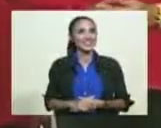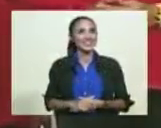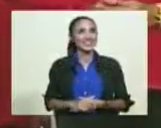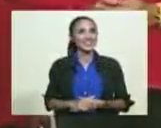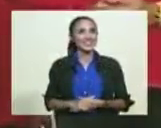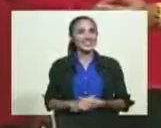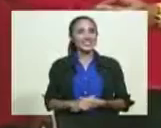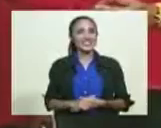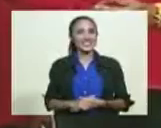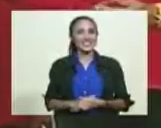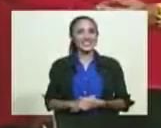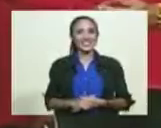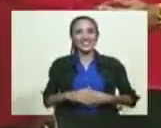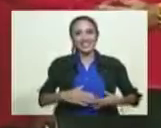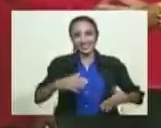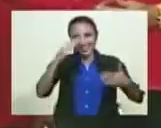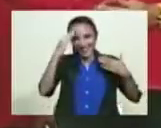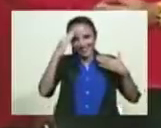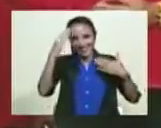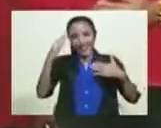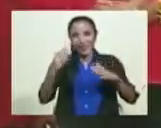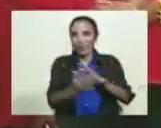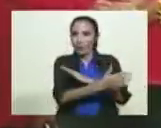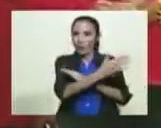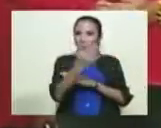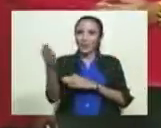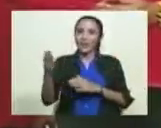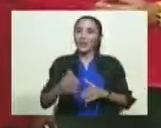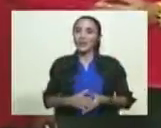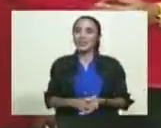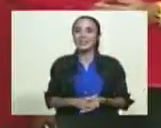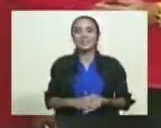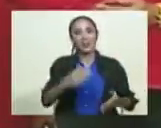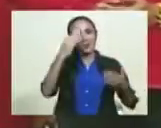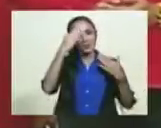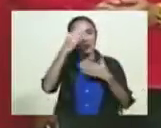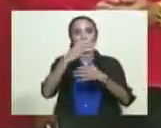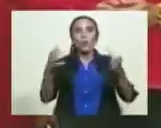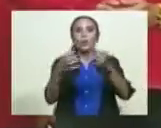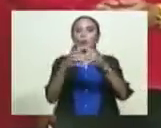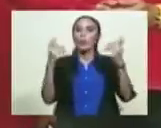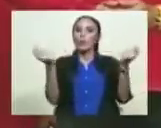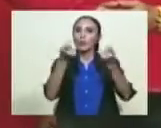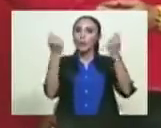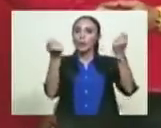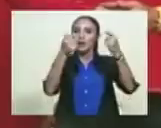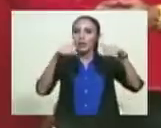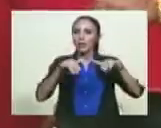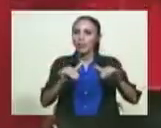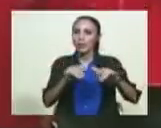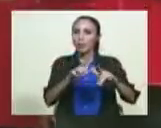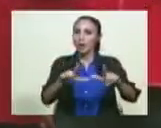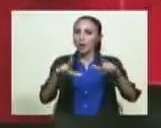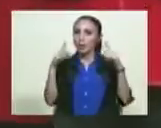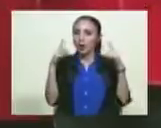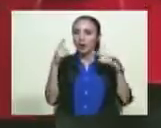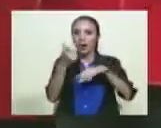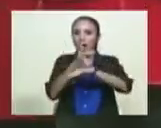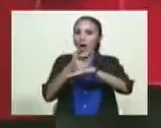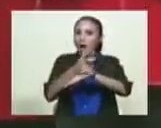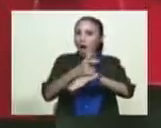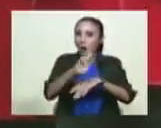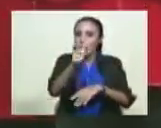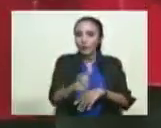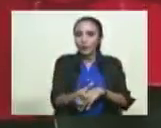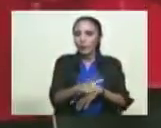Vargas, quiero saludar a todo el equipo del comando de campaña de Vargas, al gobernador,